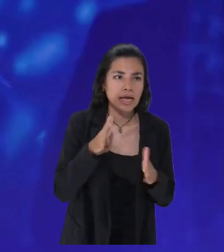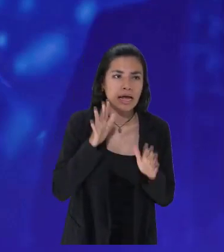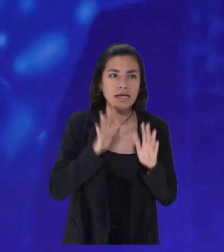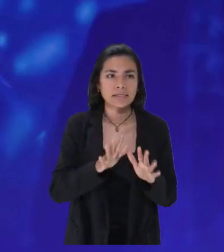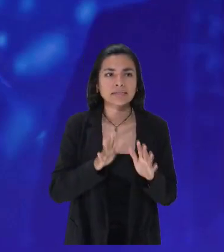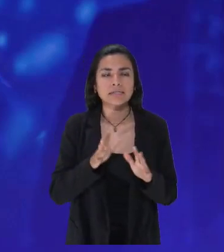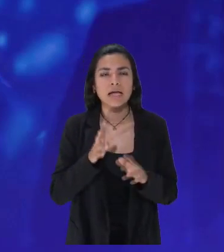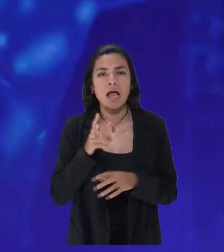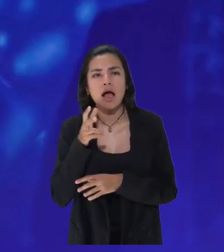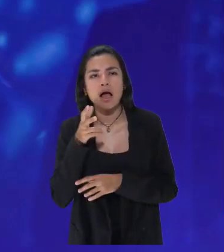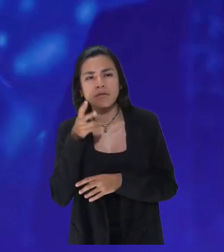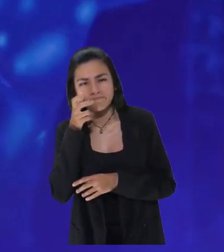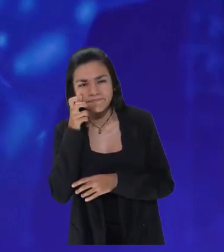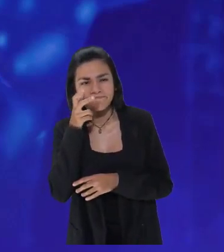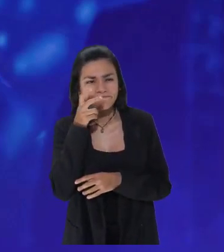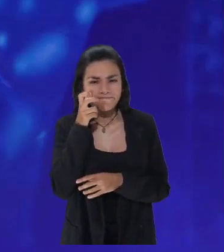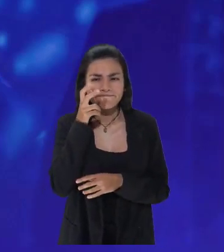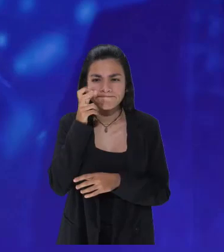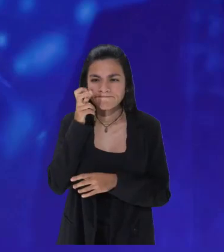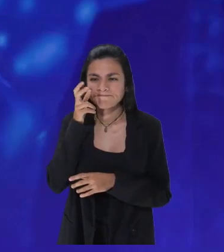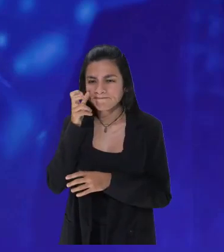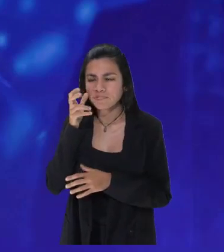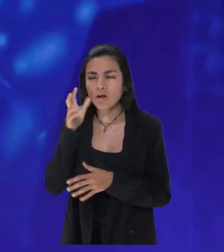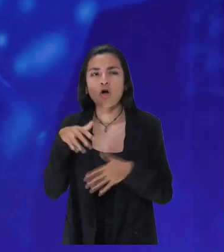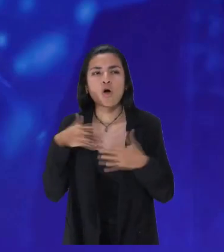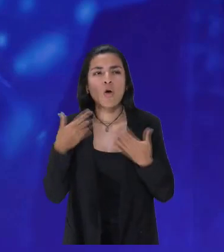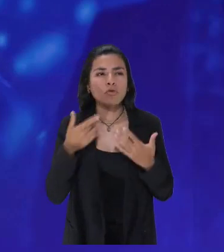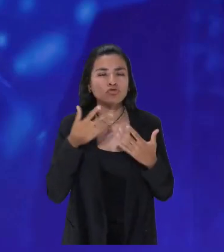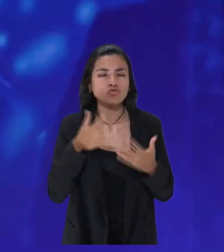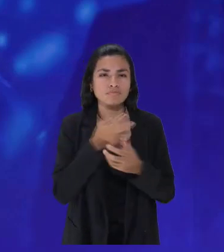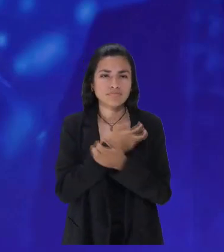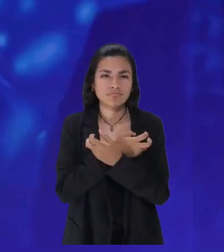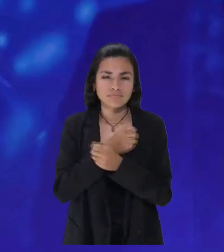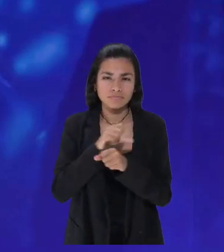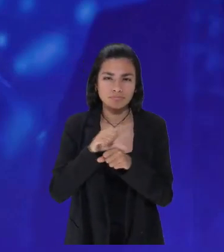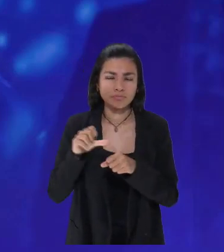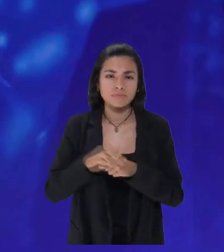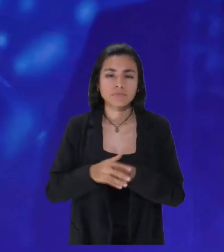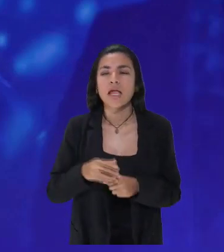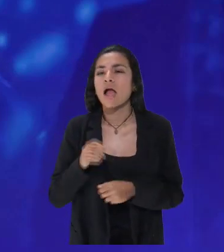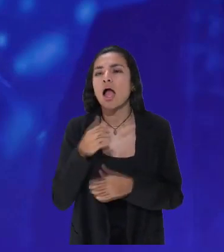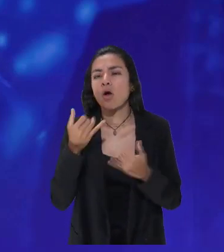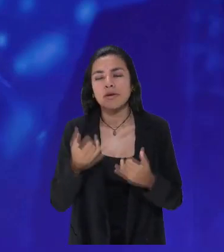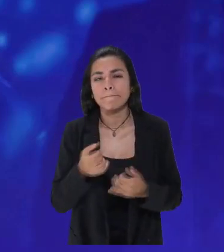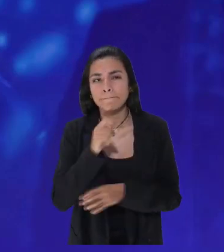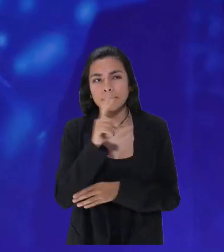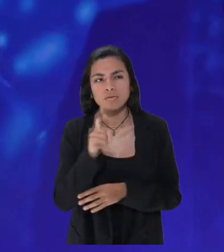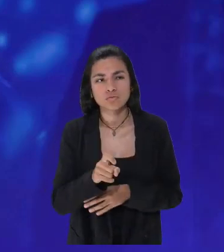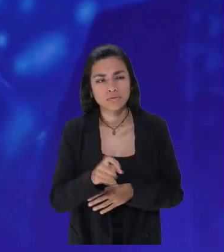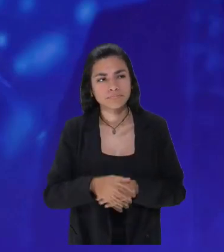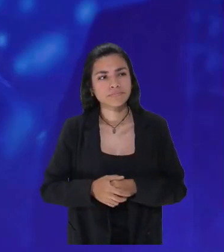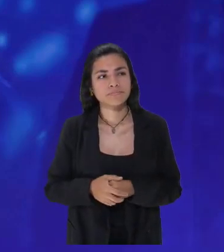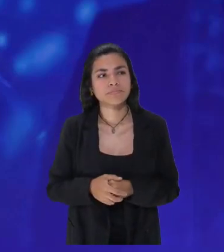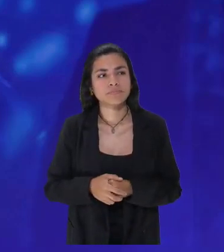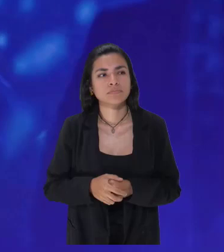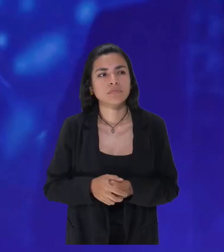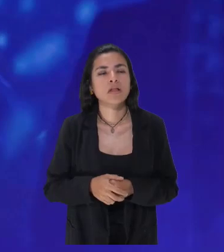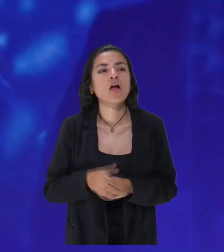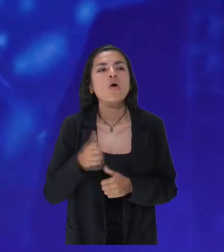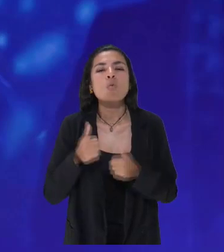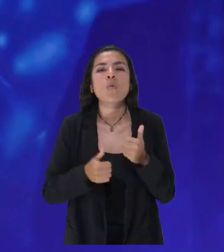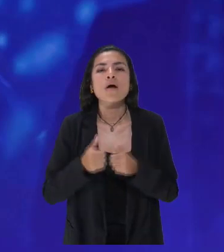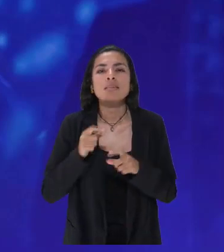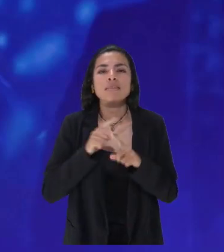esa percepción de cómo ocurre ese momento quirúrgico. Ahora, les hago la pregunta, y es, ¿qué diferencia